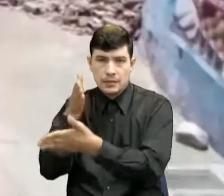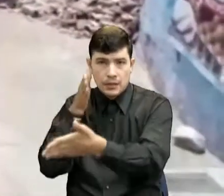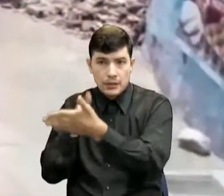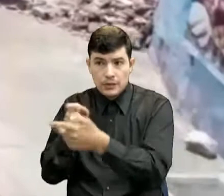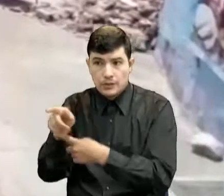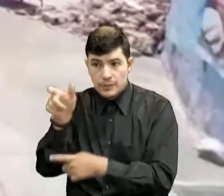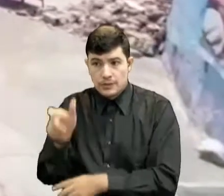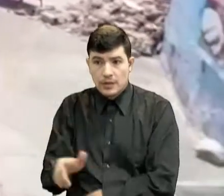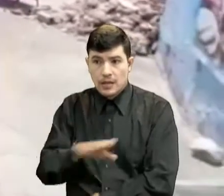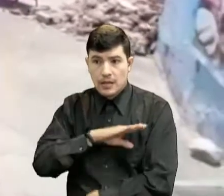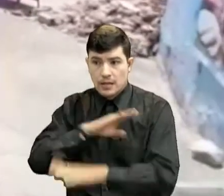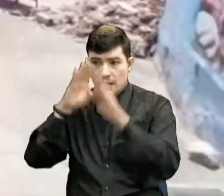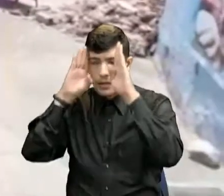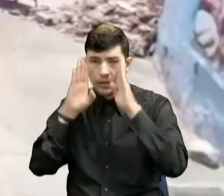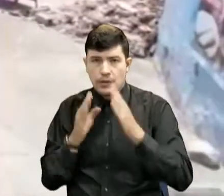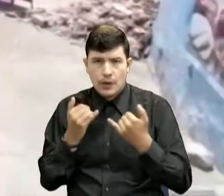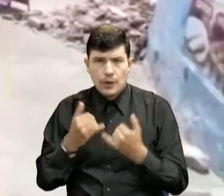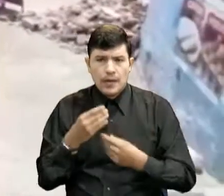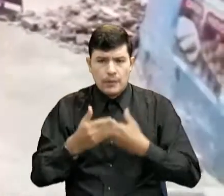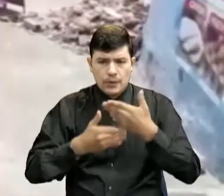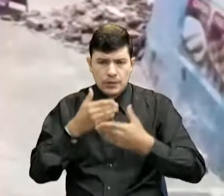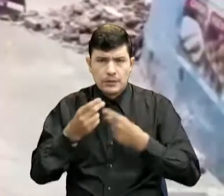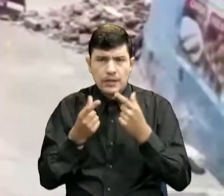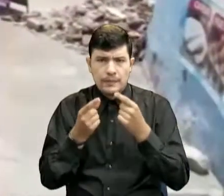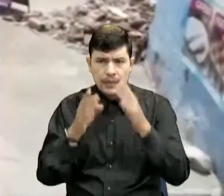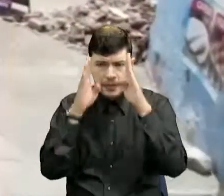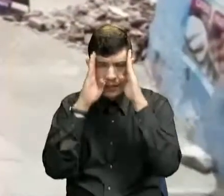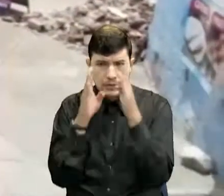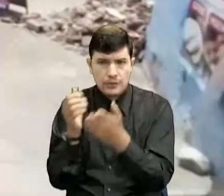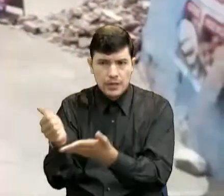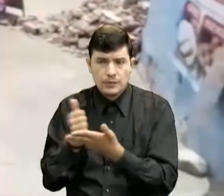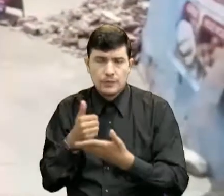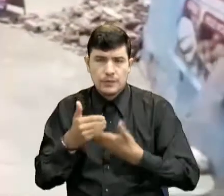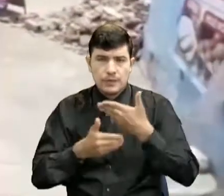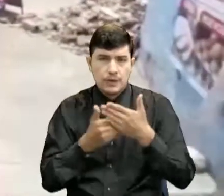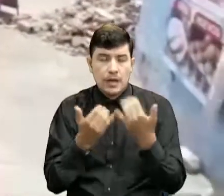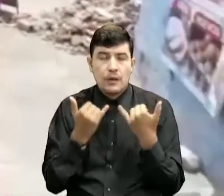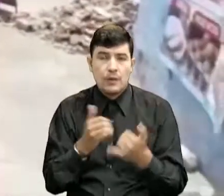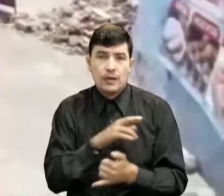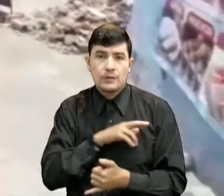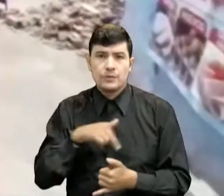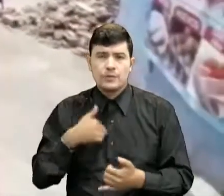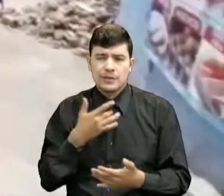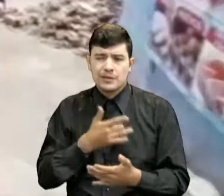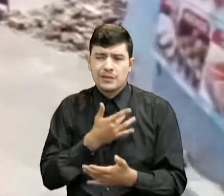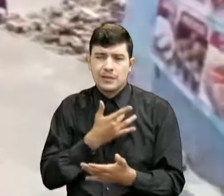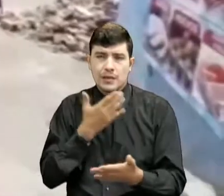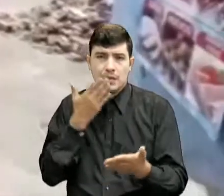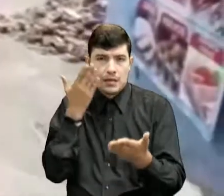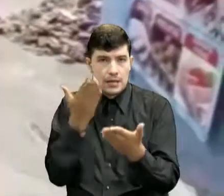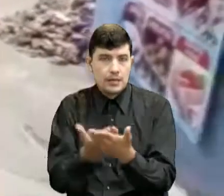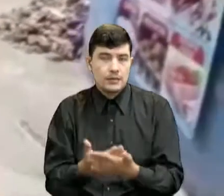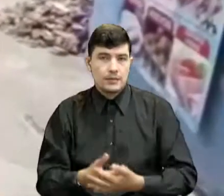los funcionarios ya como que ahora y se pusieron en el trabajo y actualmente estamos muchas tradiciones